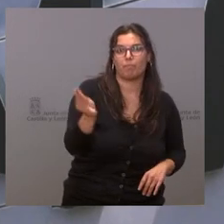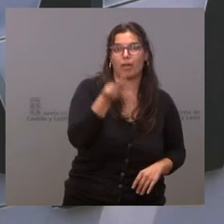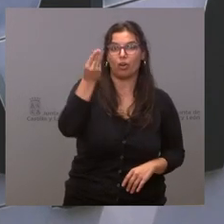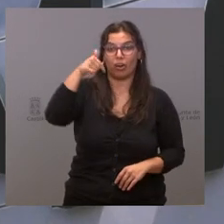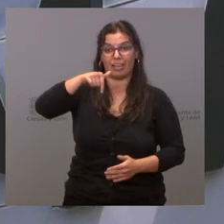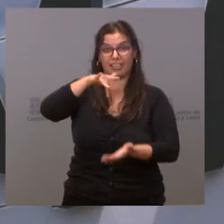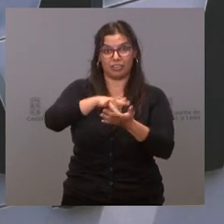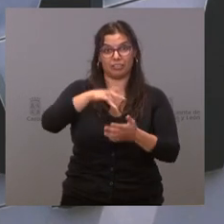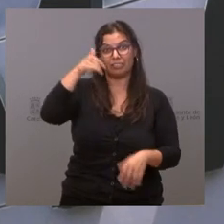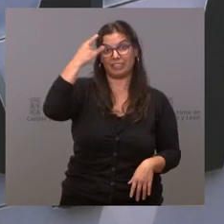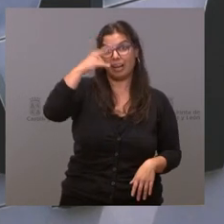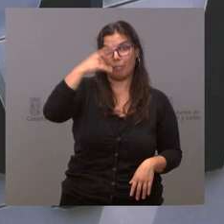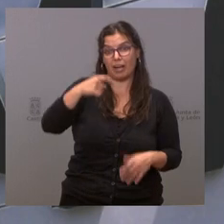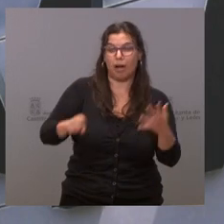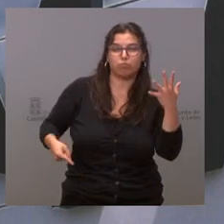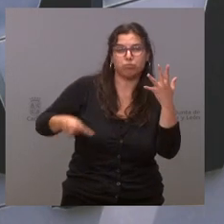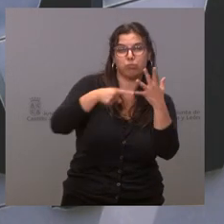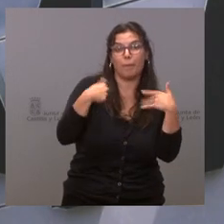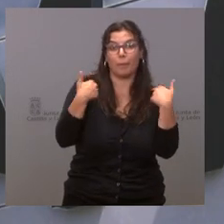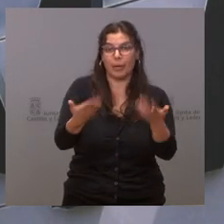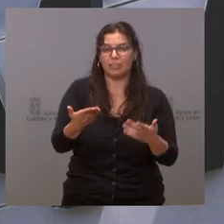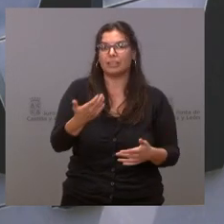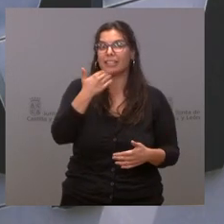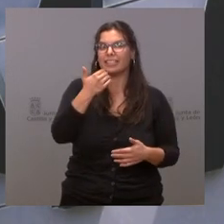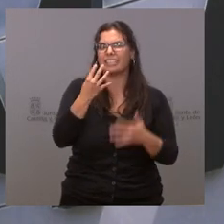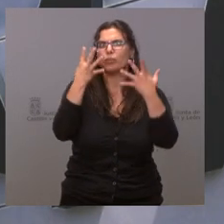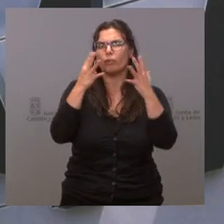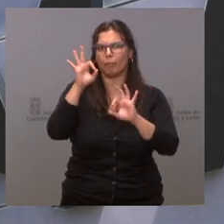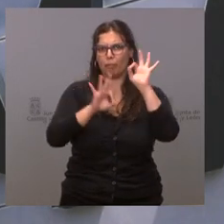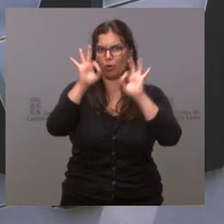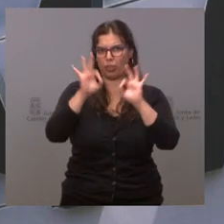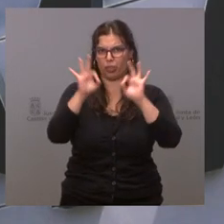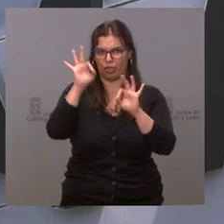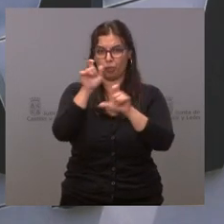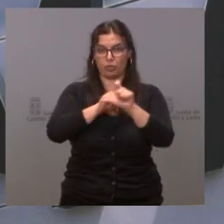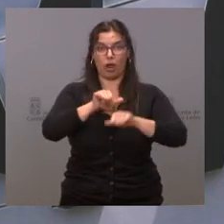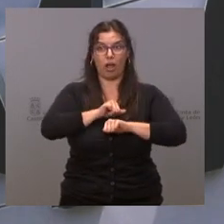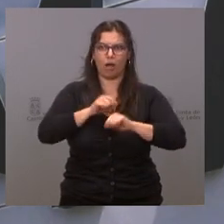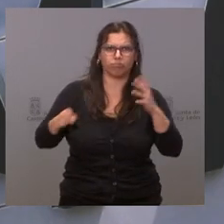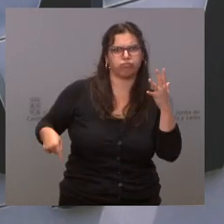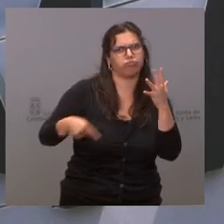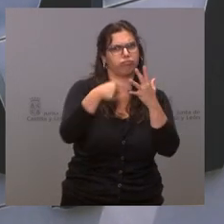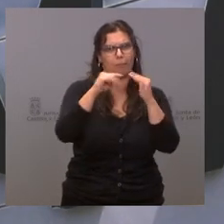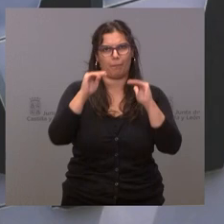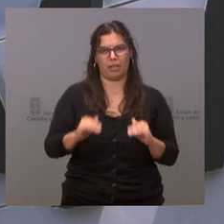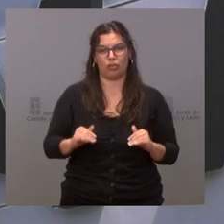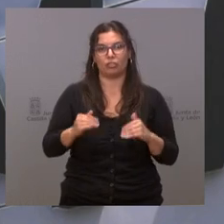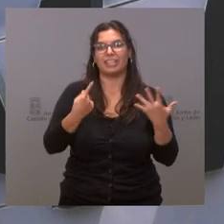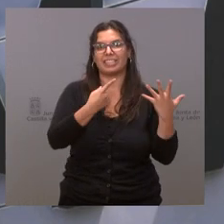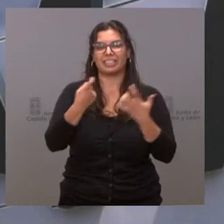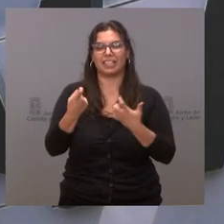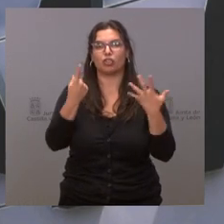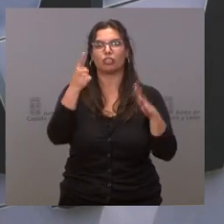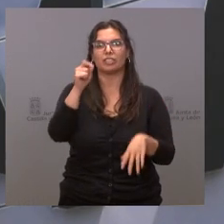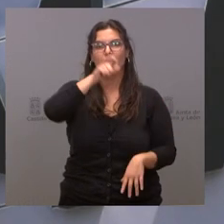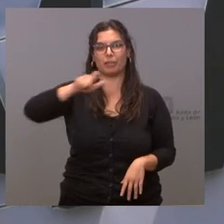descenso sea mayor porque estamos casi en un 9% de descenso 660